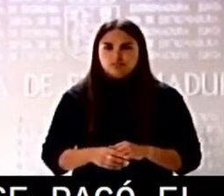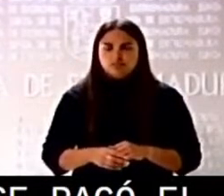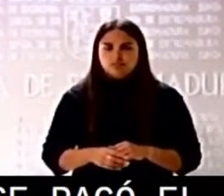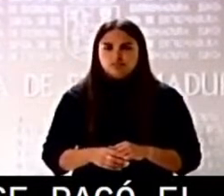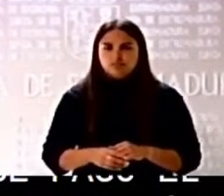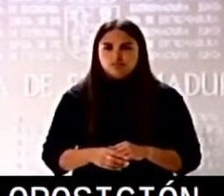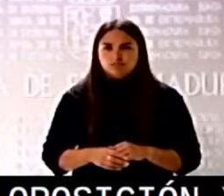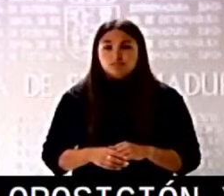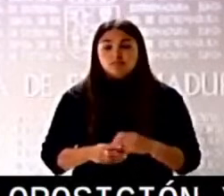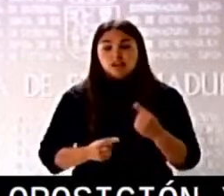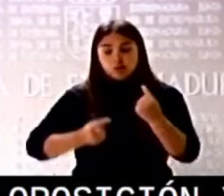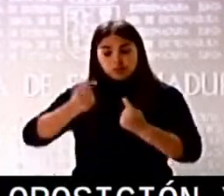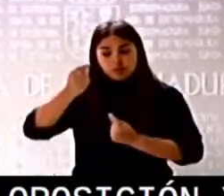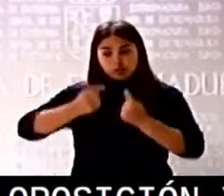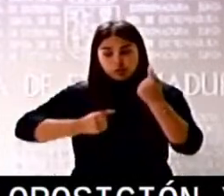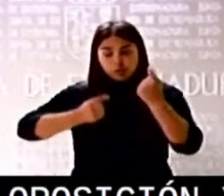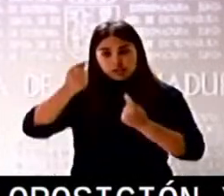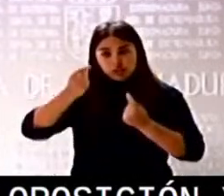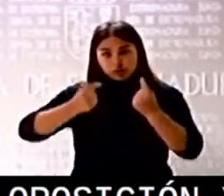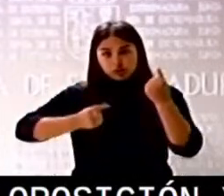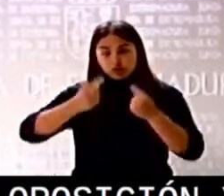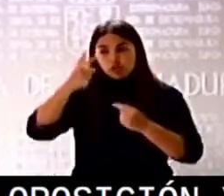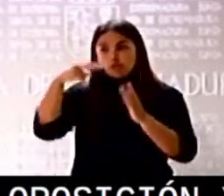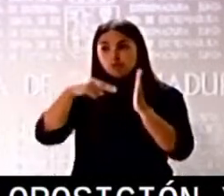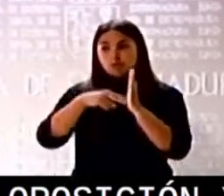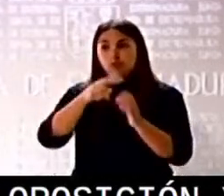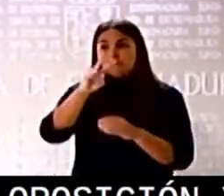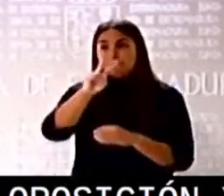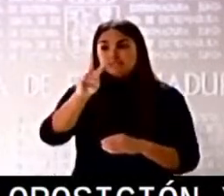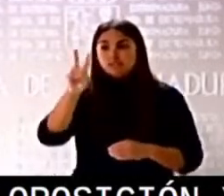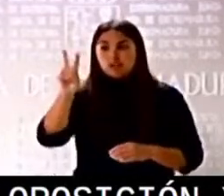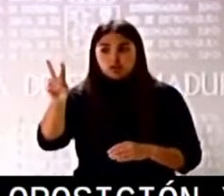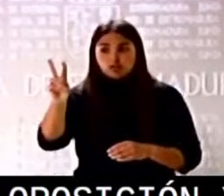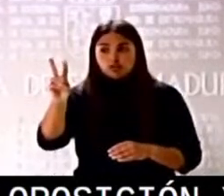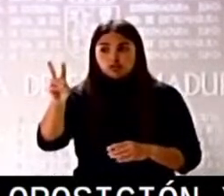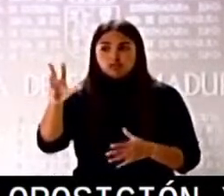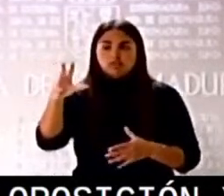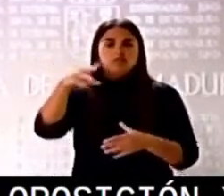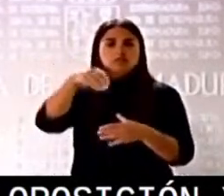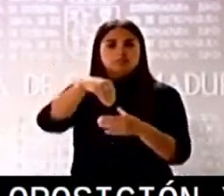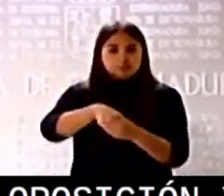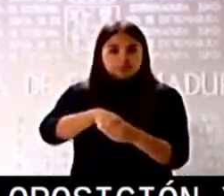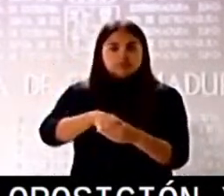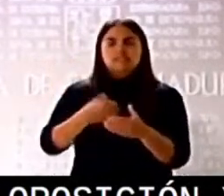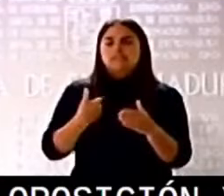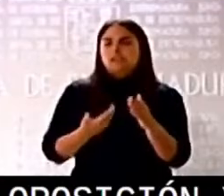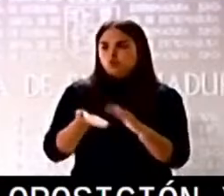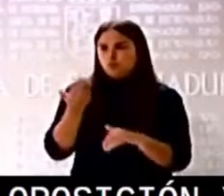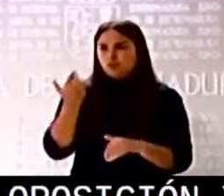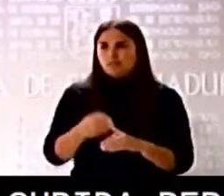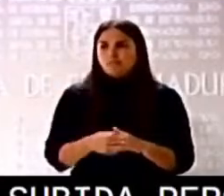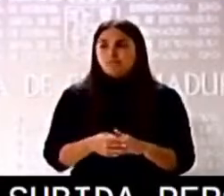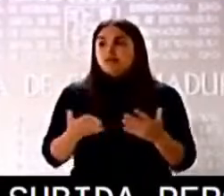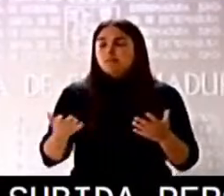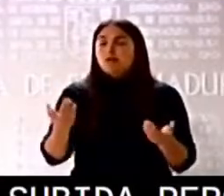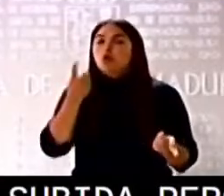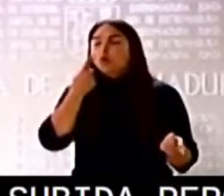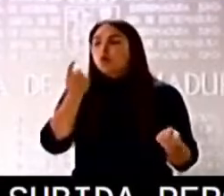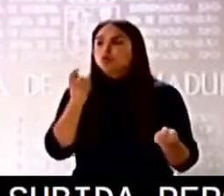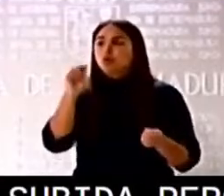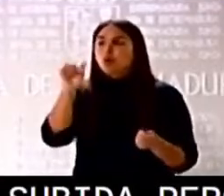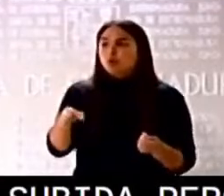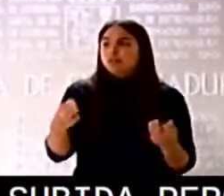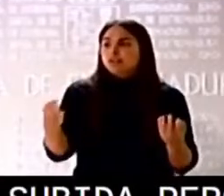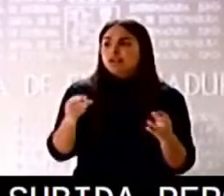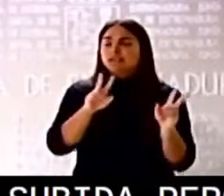En los presupuestos del 2022 se incluye la subida, pero lo que estamos regulando hoy es